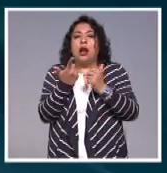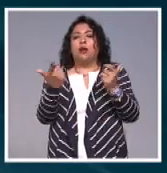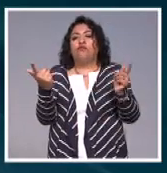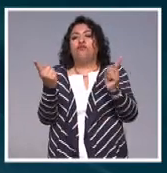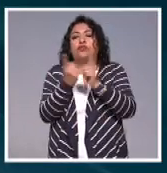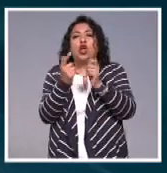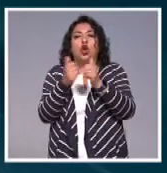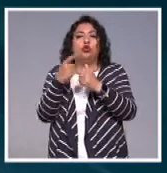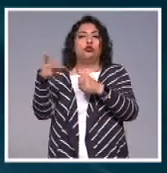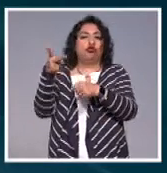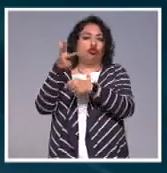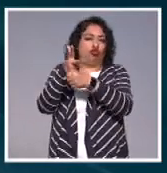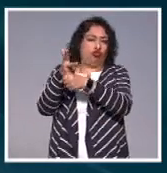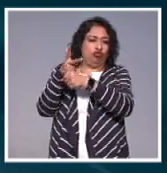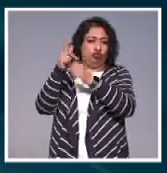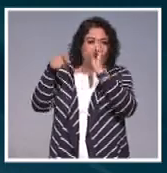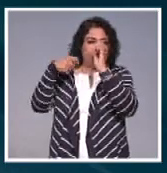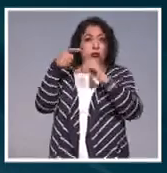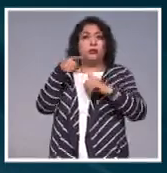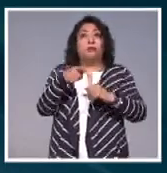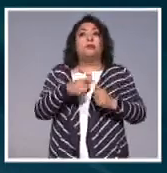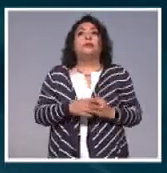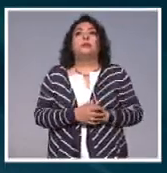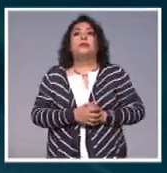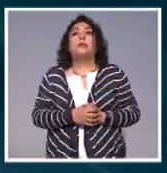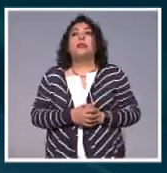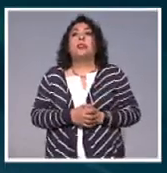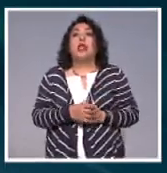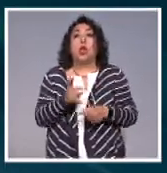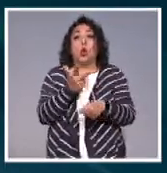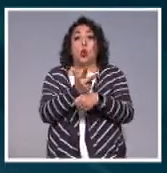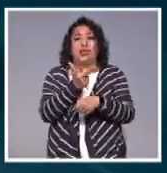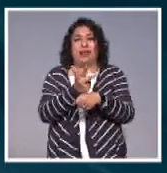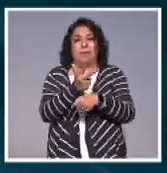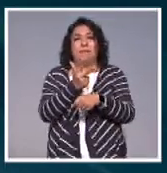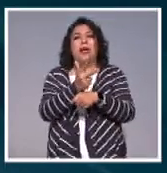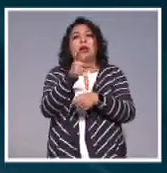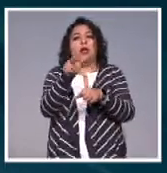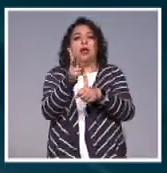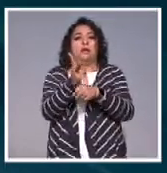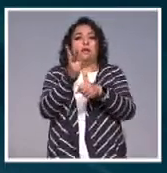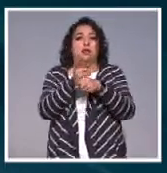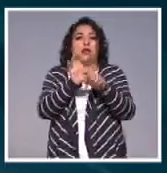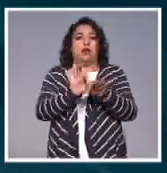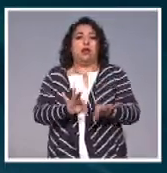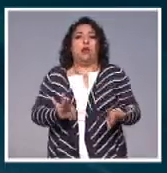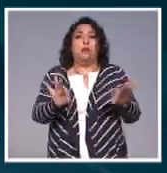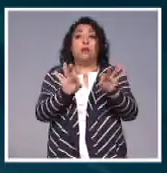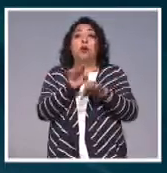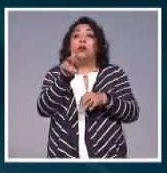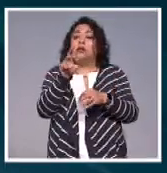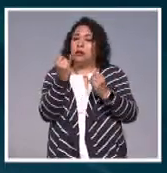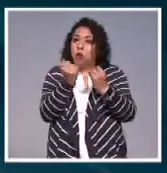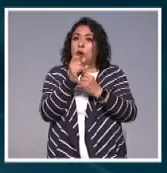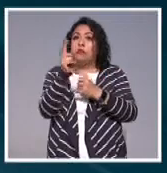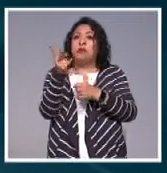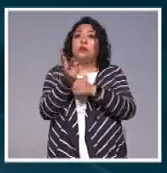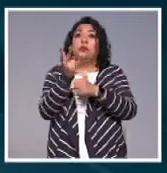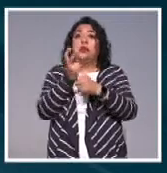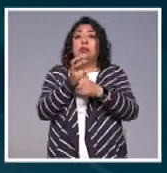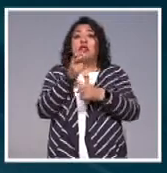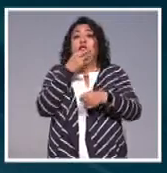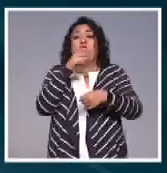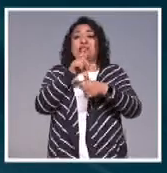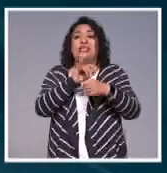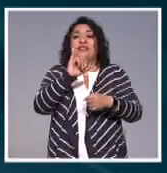su obra representativa. Guatemala será el invitado de honor. De ese país viene también como invitado el Festival